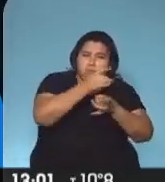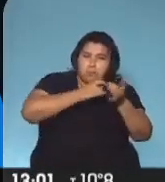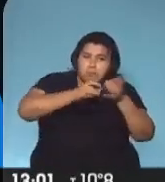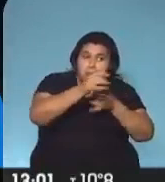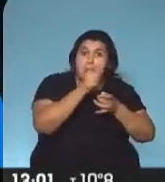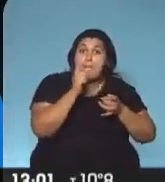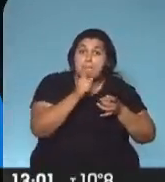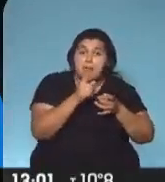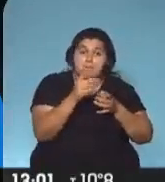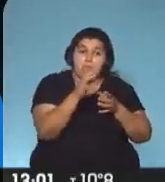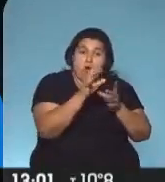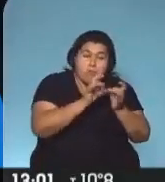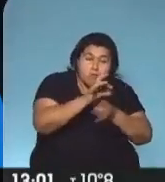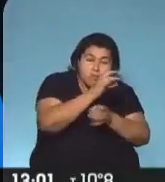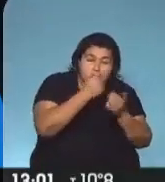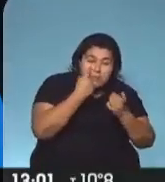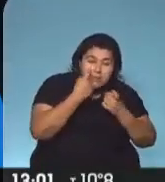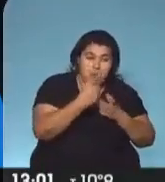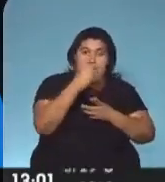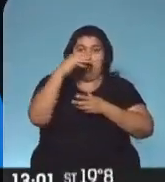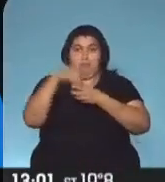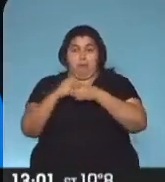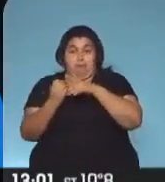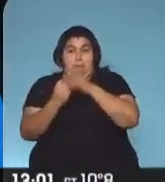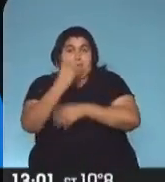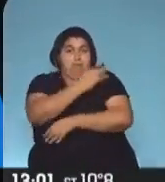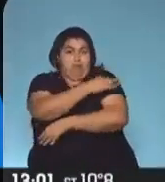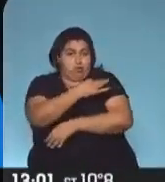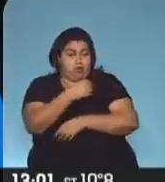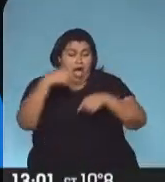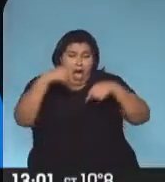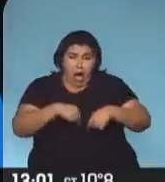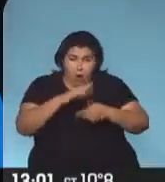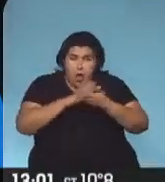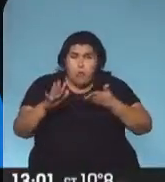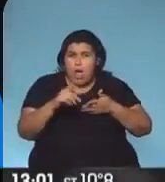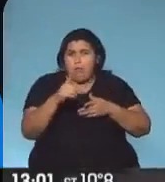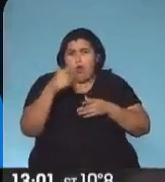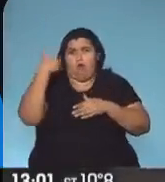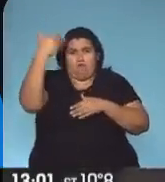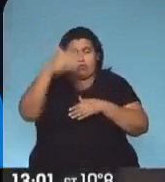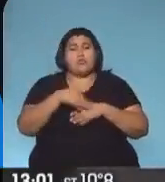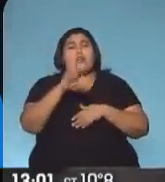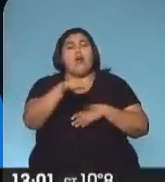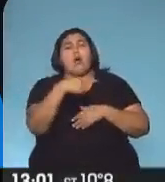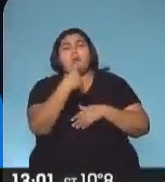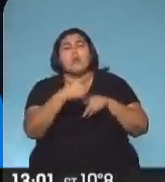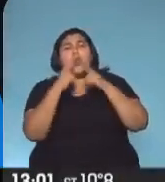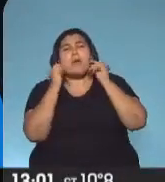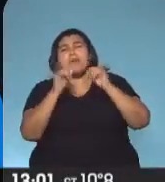vacuna por eso digo que es muy importante no sólo el presente sino por el futuro y gracias gracias